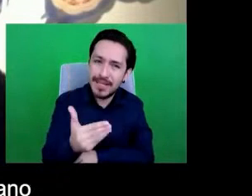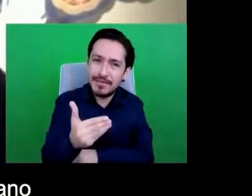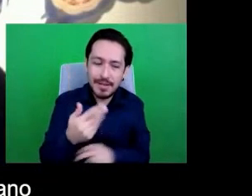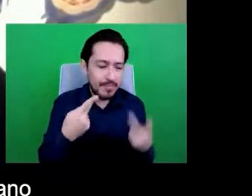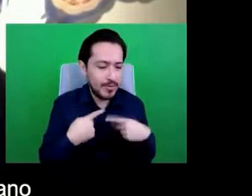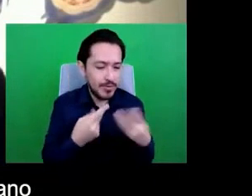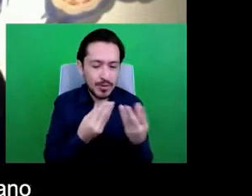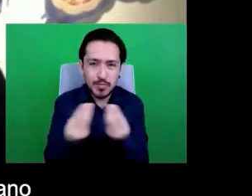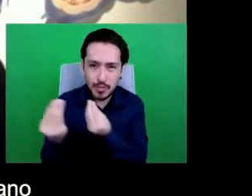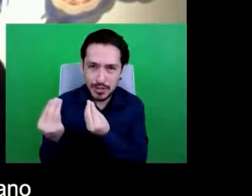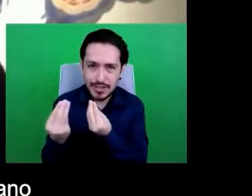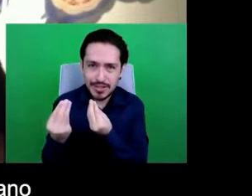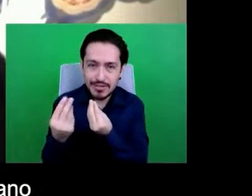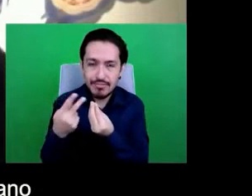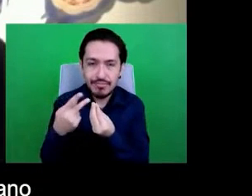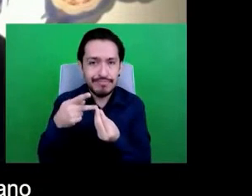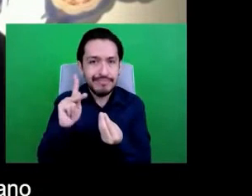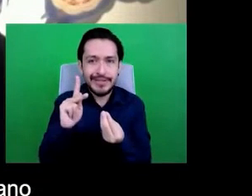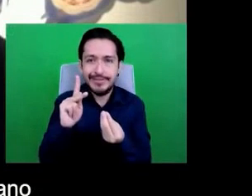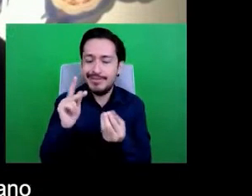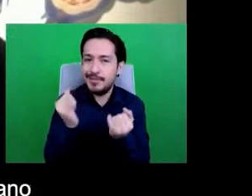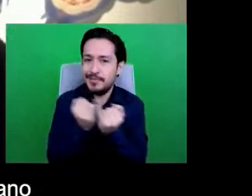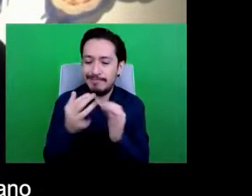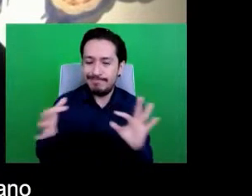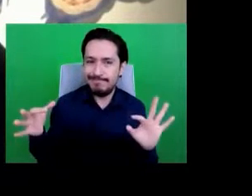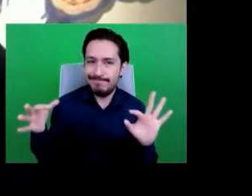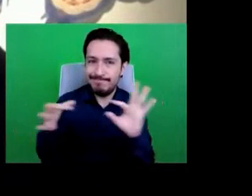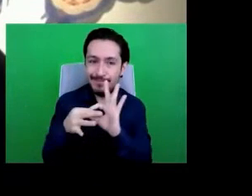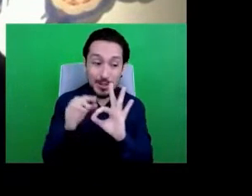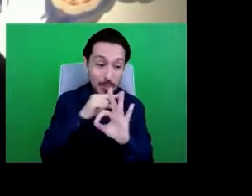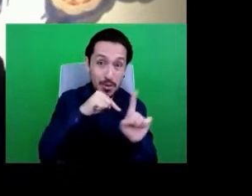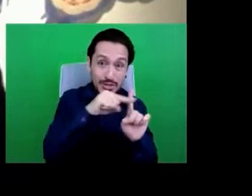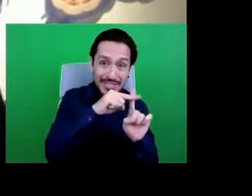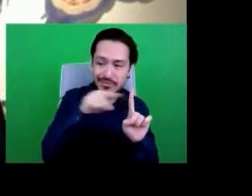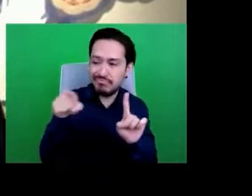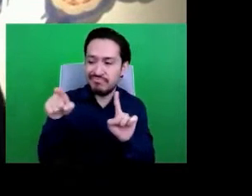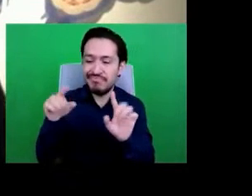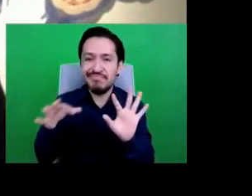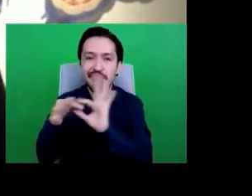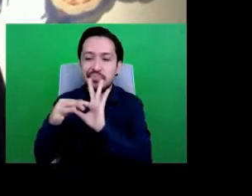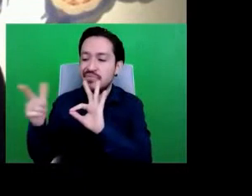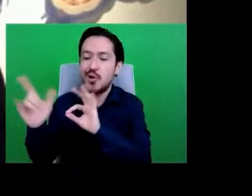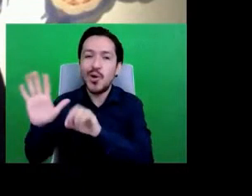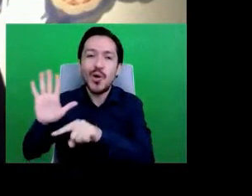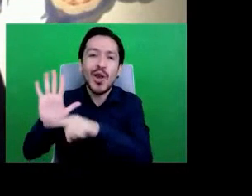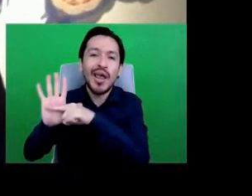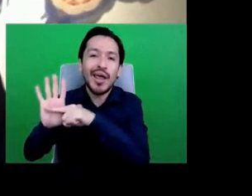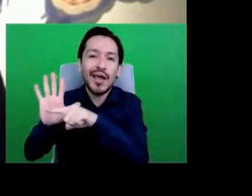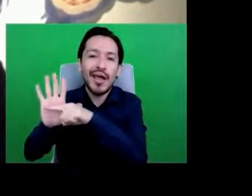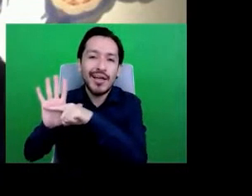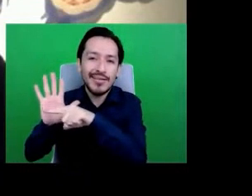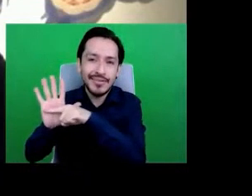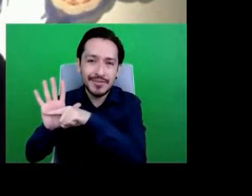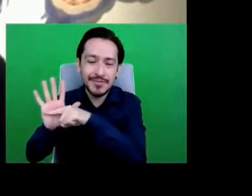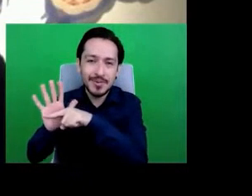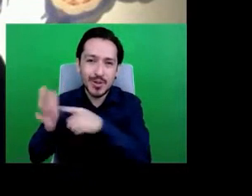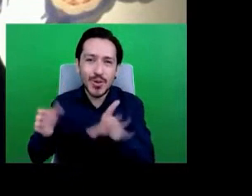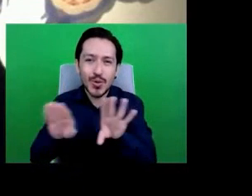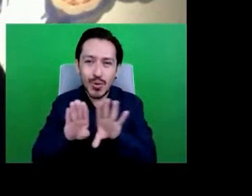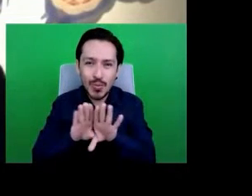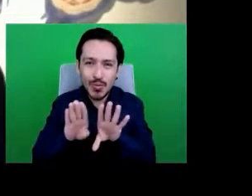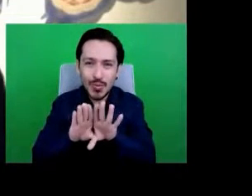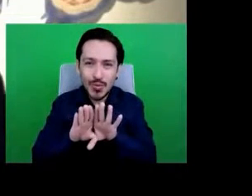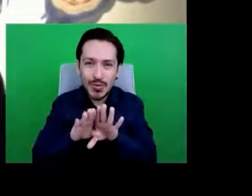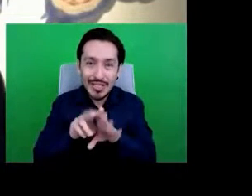supuesto que también viene de la mano de un aspecto muy negativo. Y eso es que la propiedad de